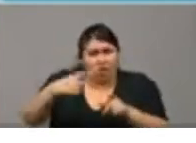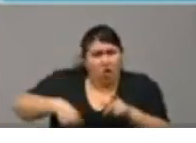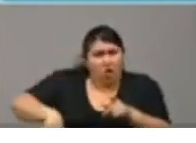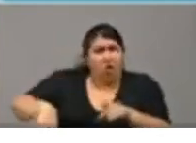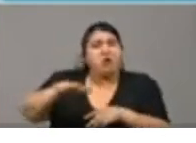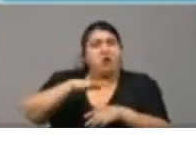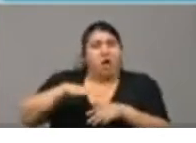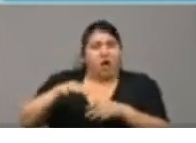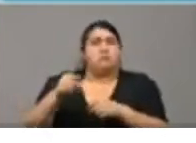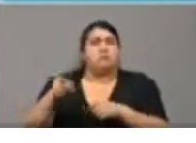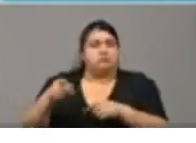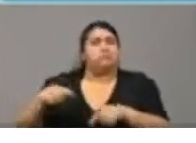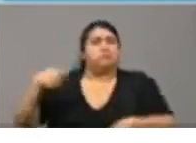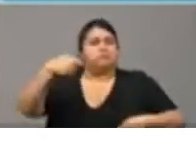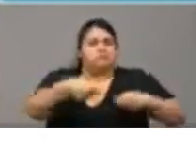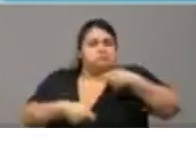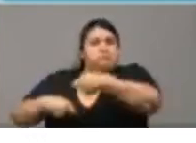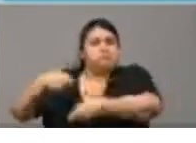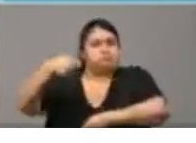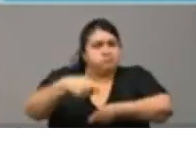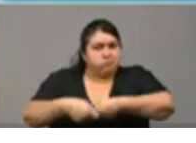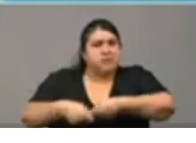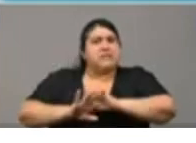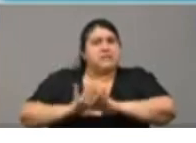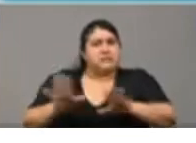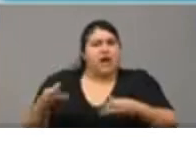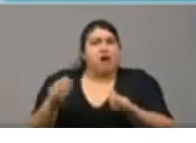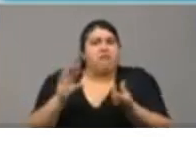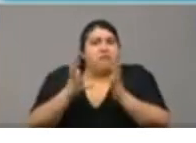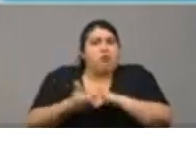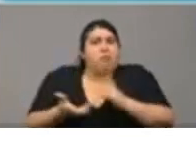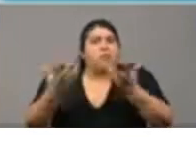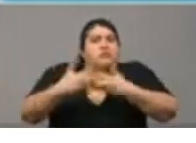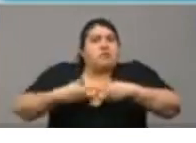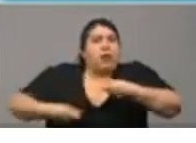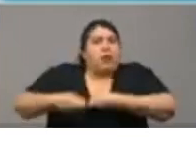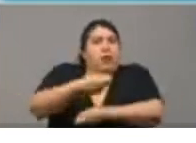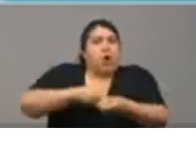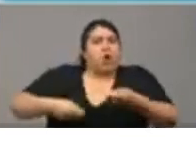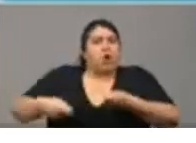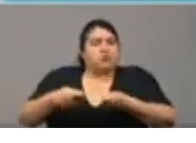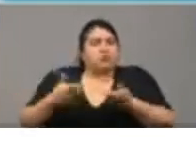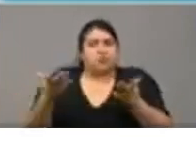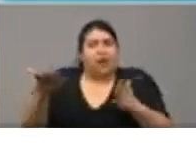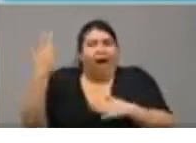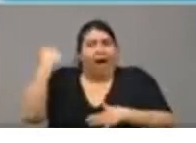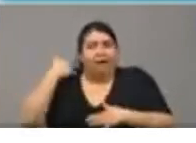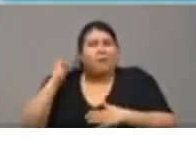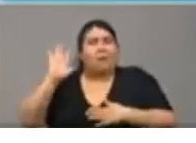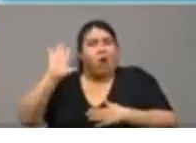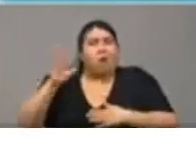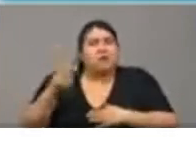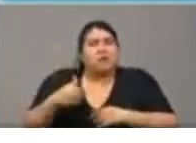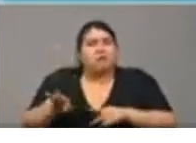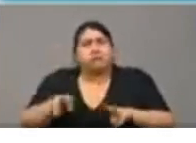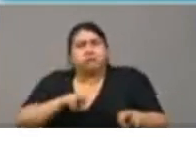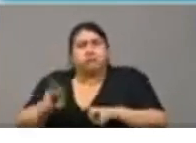Pedro ha invertido en un instrumento que que promete un